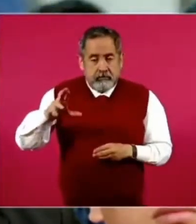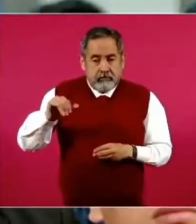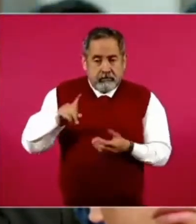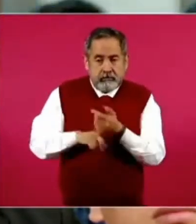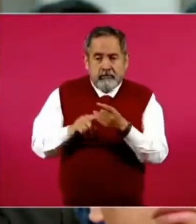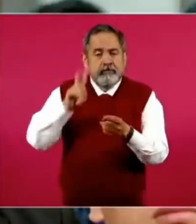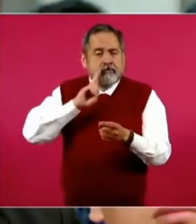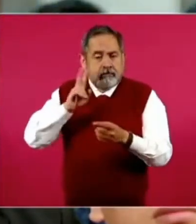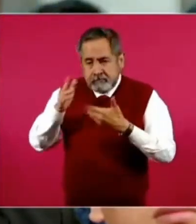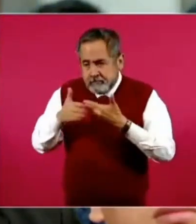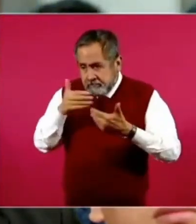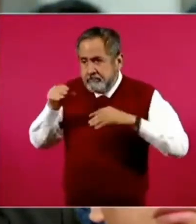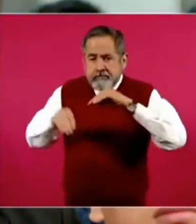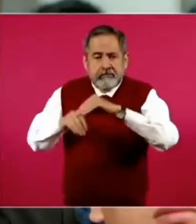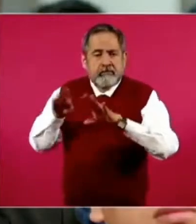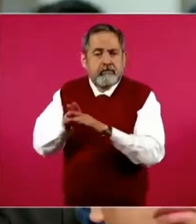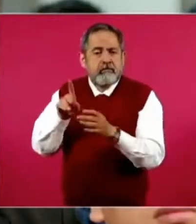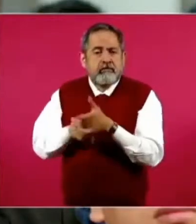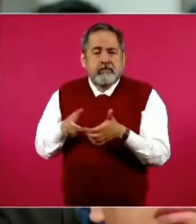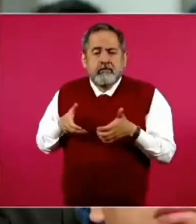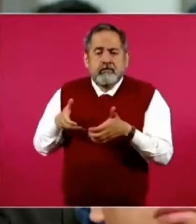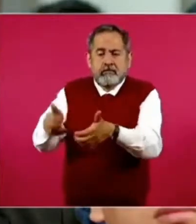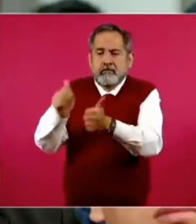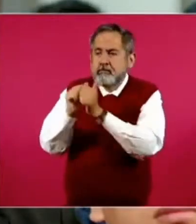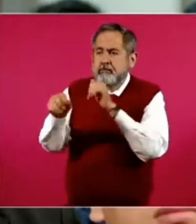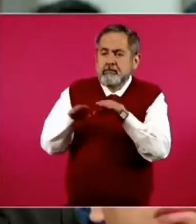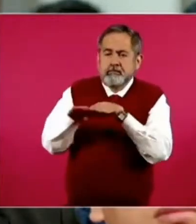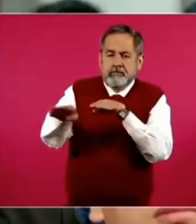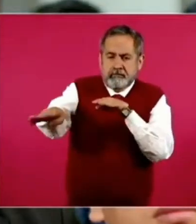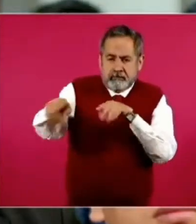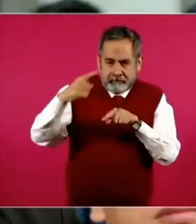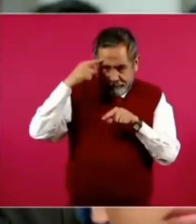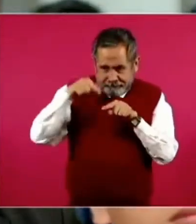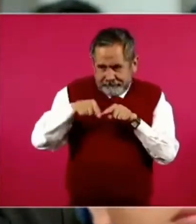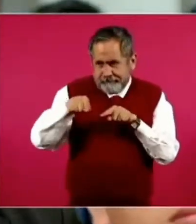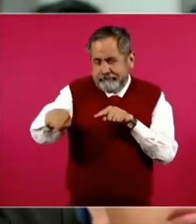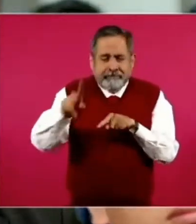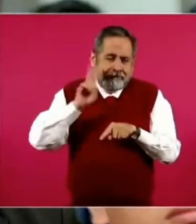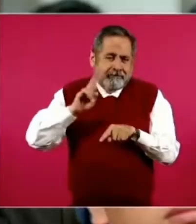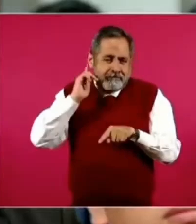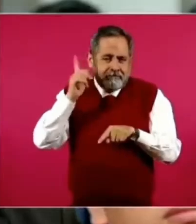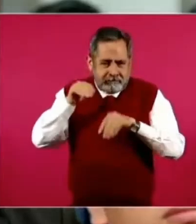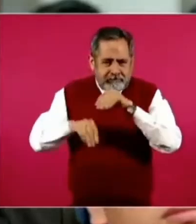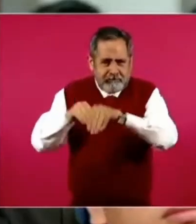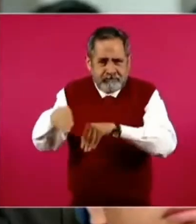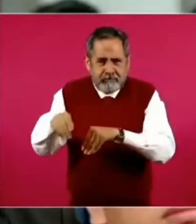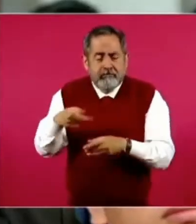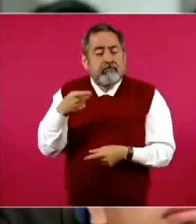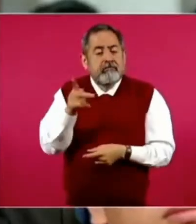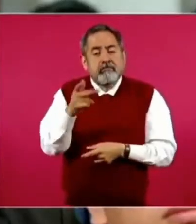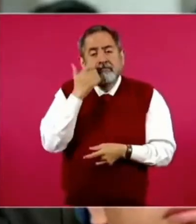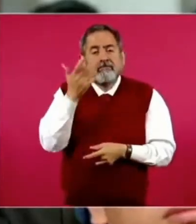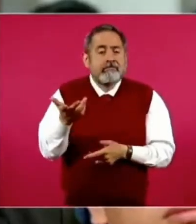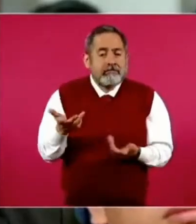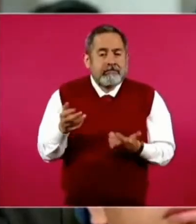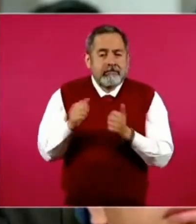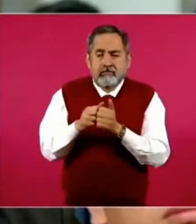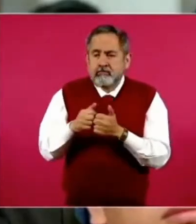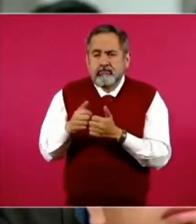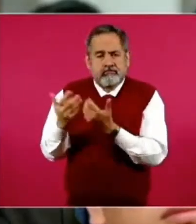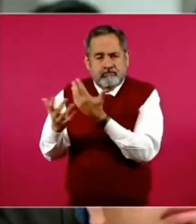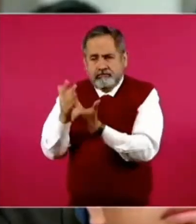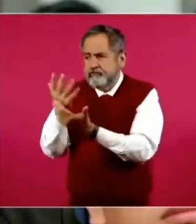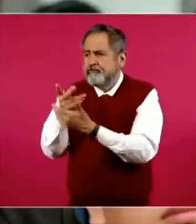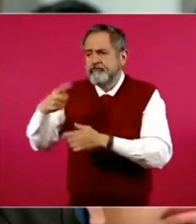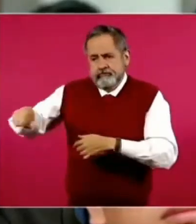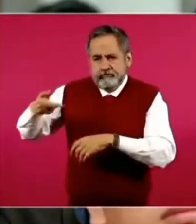se modernice una carretera que tienen ahí, pero pues quieren de forma artesanal.